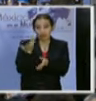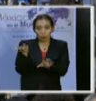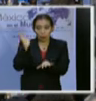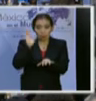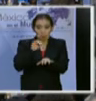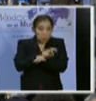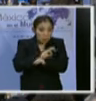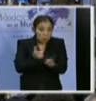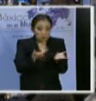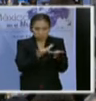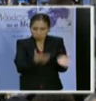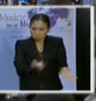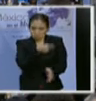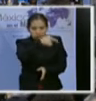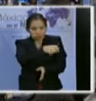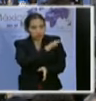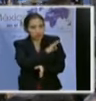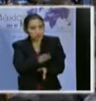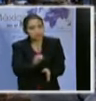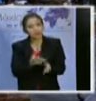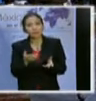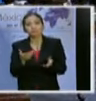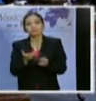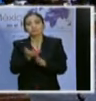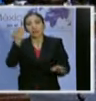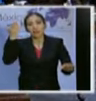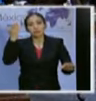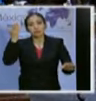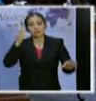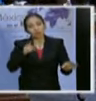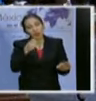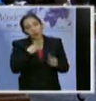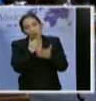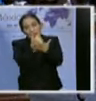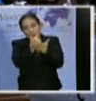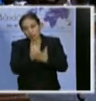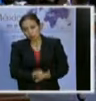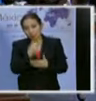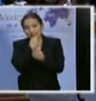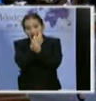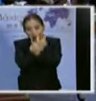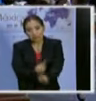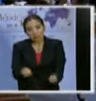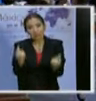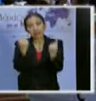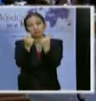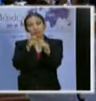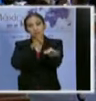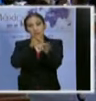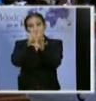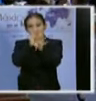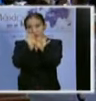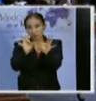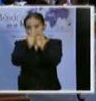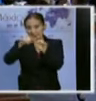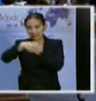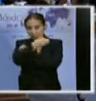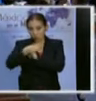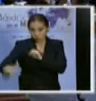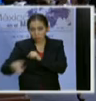para que todos ustedes, de una manera muy didáctica, nos ayuden a que los niños, que es los trabajos principales que ella